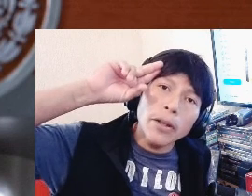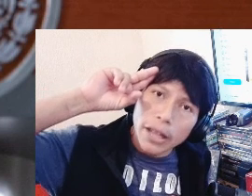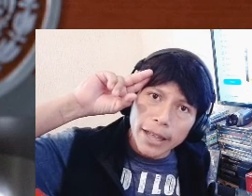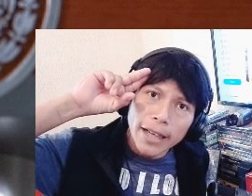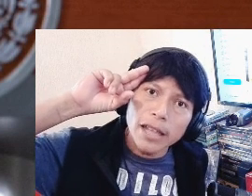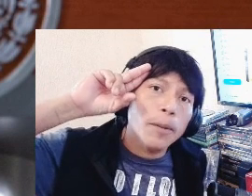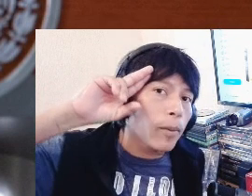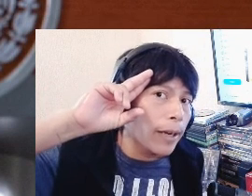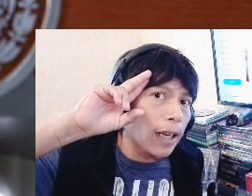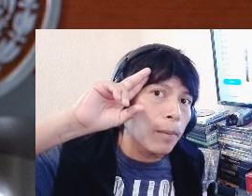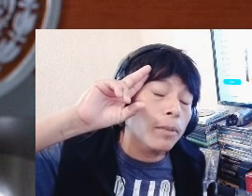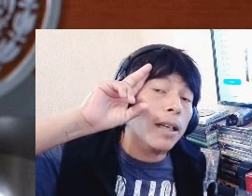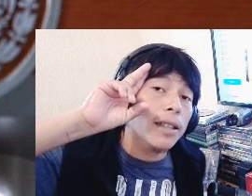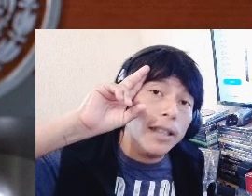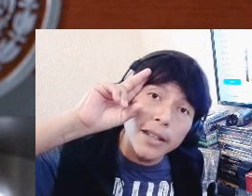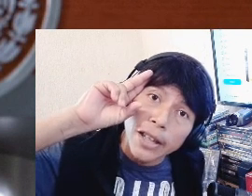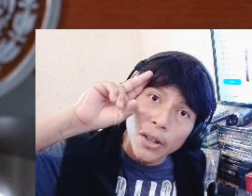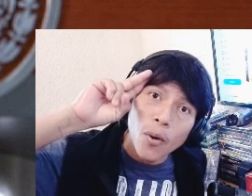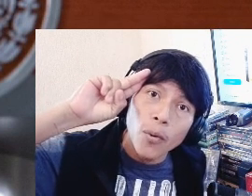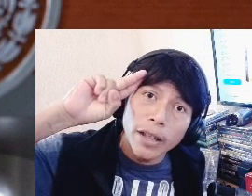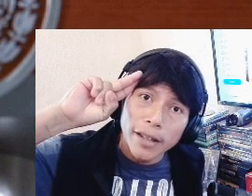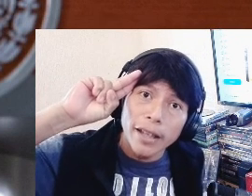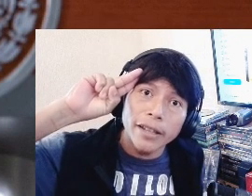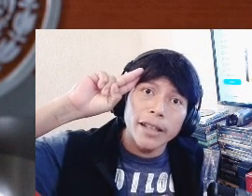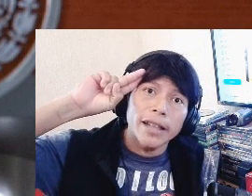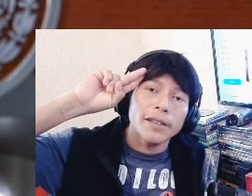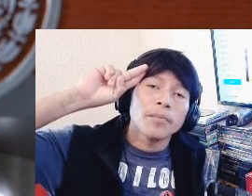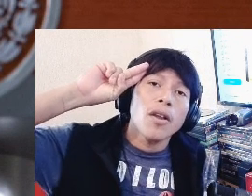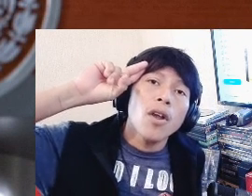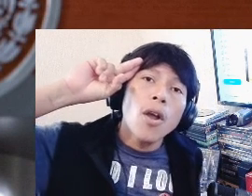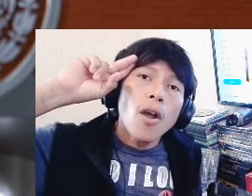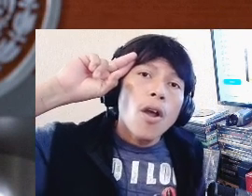fue mi opinión general. Espero me vean en la próxima. Que sigan teniendo